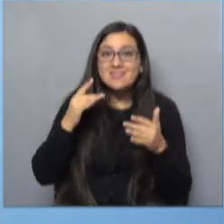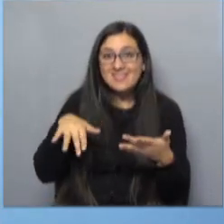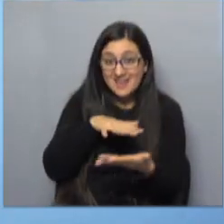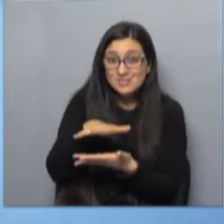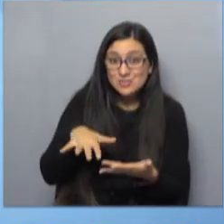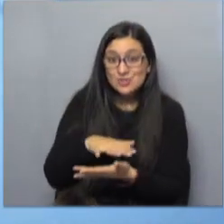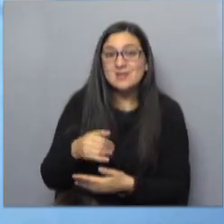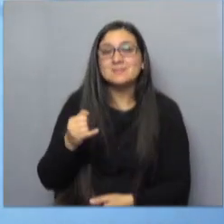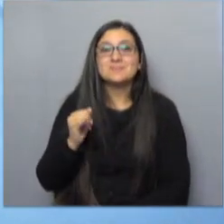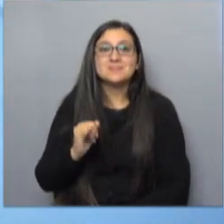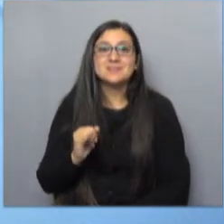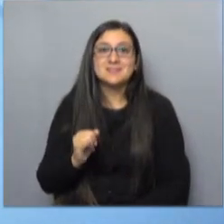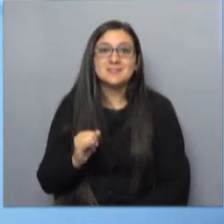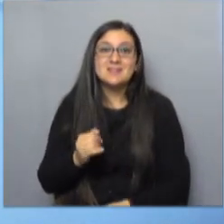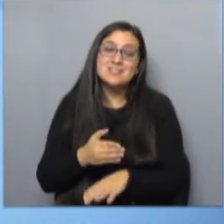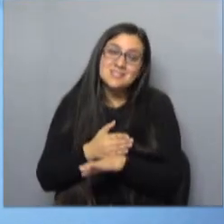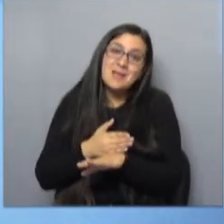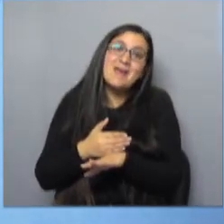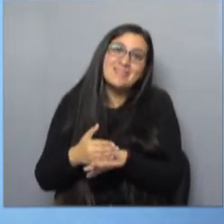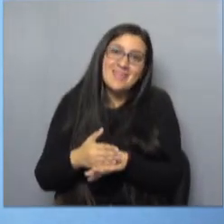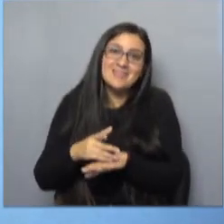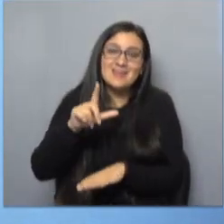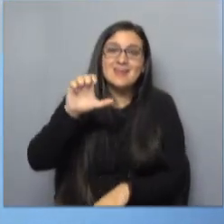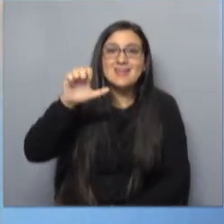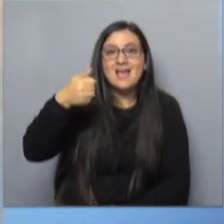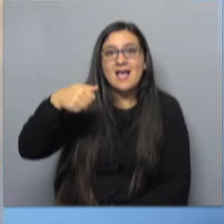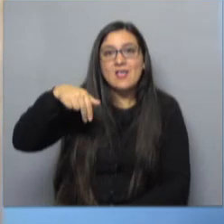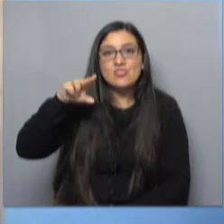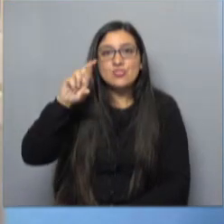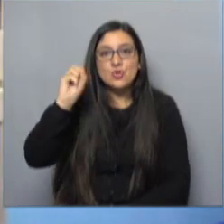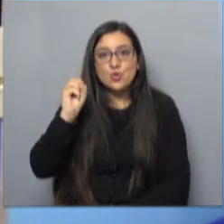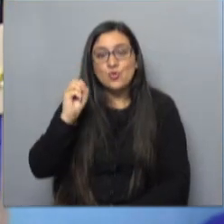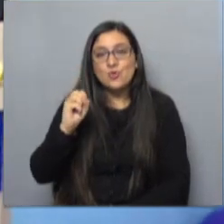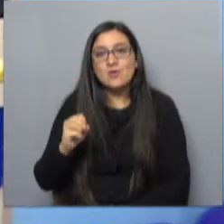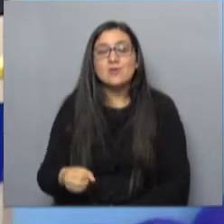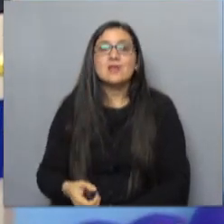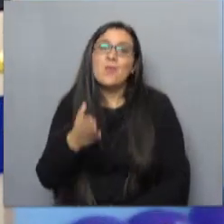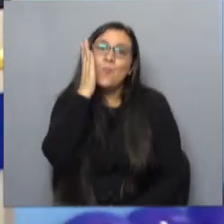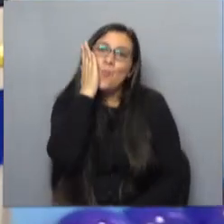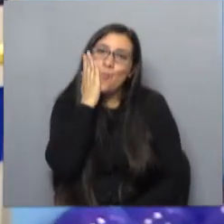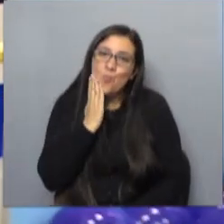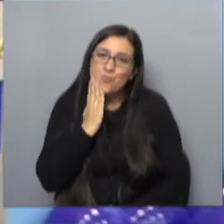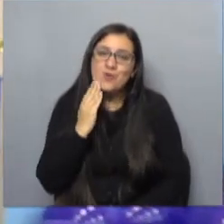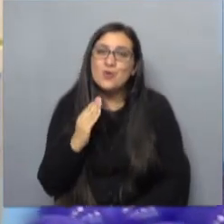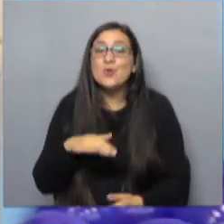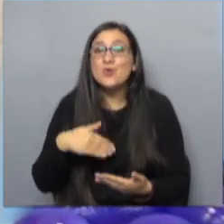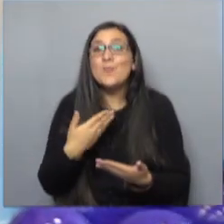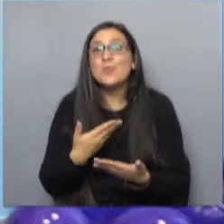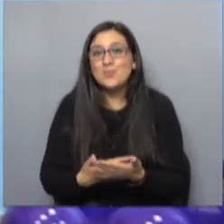Sí, viene un poquito más tarde Leandro, que muy generosamente nos propuso